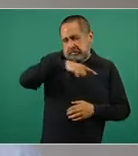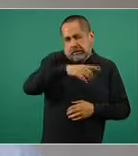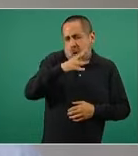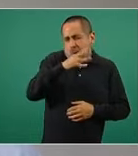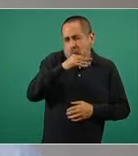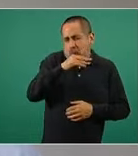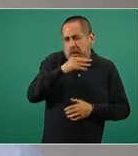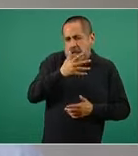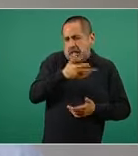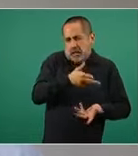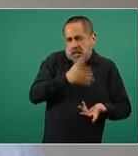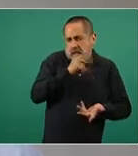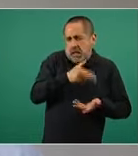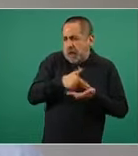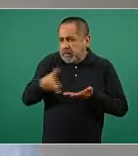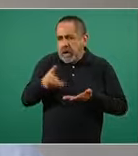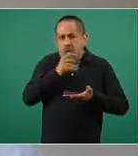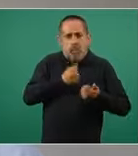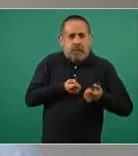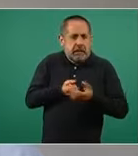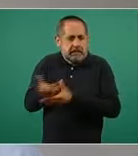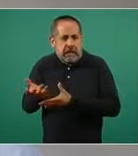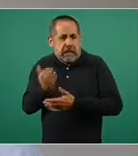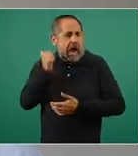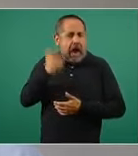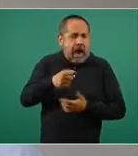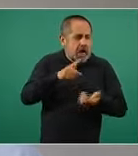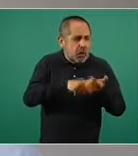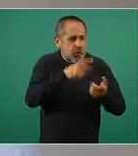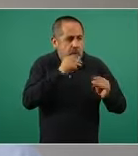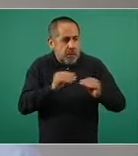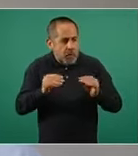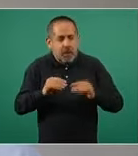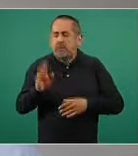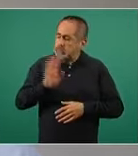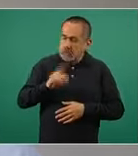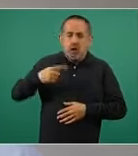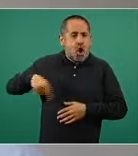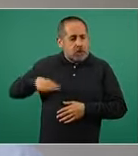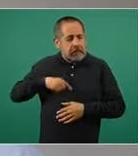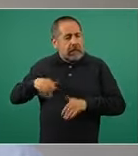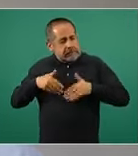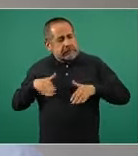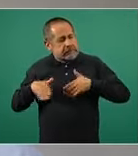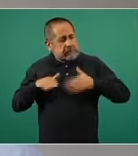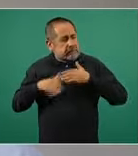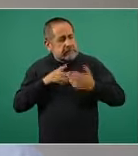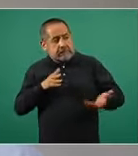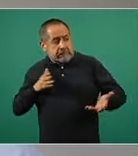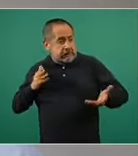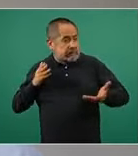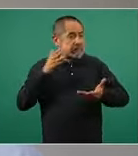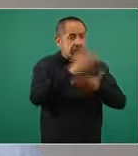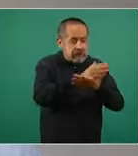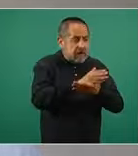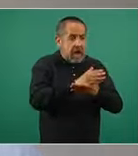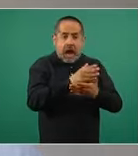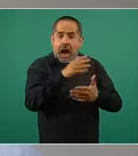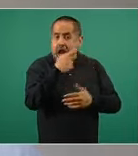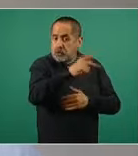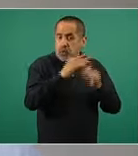de incapacidad o de algún otro problema de movilización, pues no pueden acudir personalmente, físicamente a